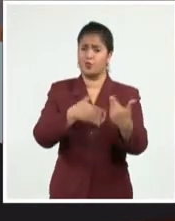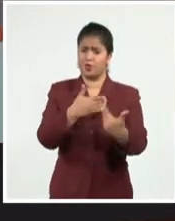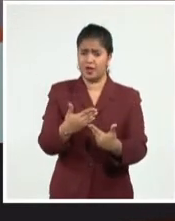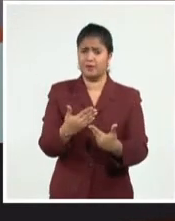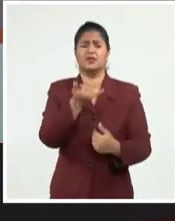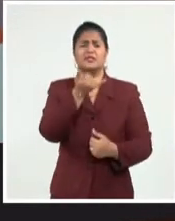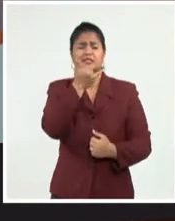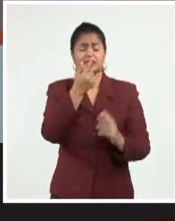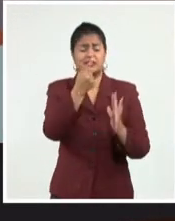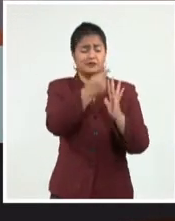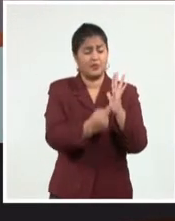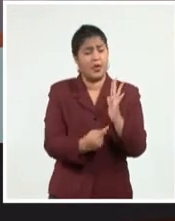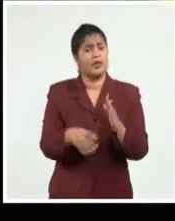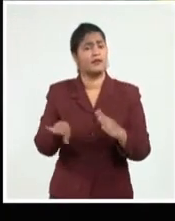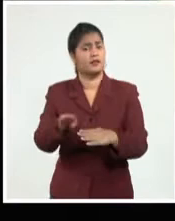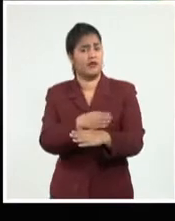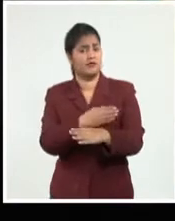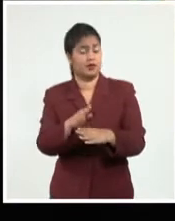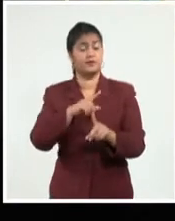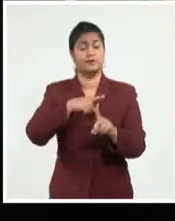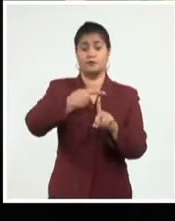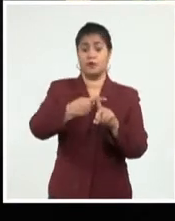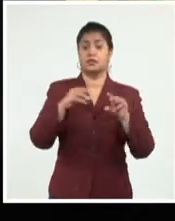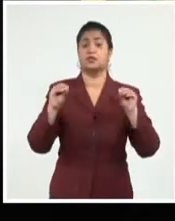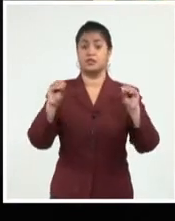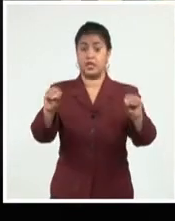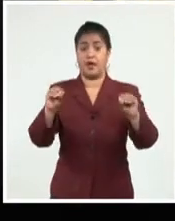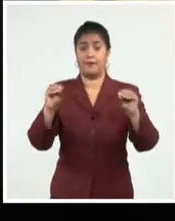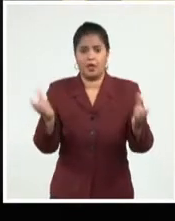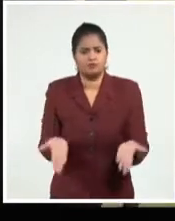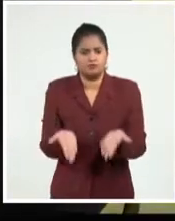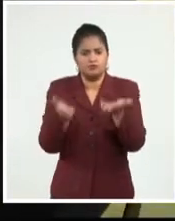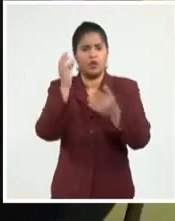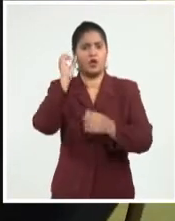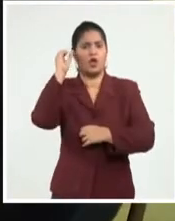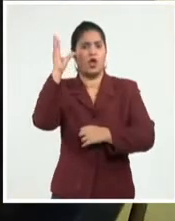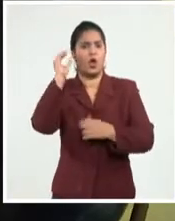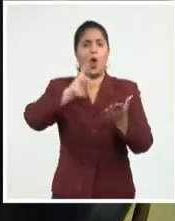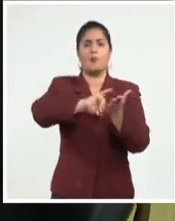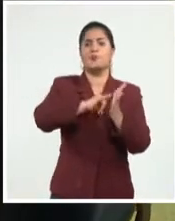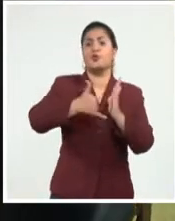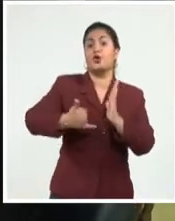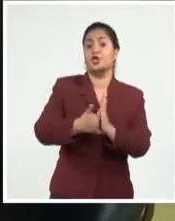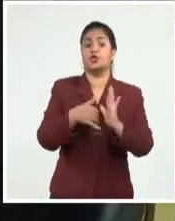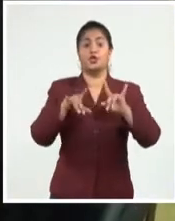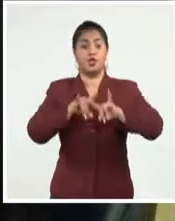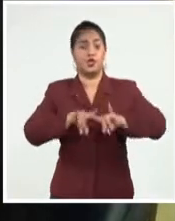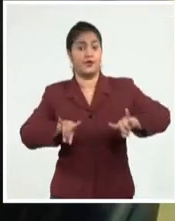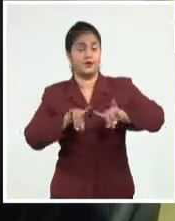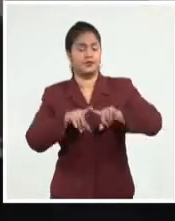a la vez que se hizo un llamado a la implementación de proyectos de la universidad para contribuir a la